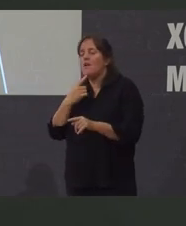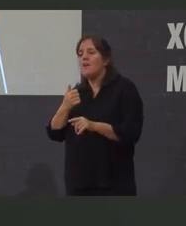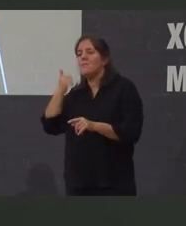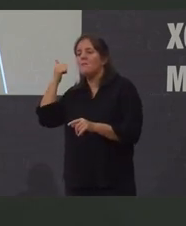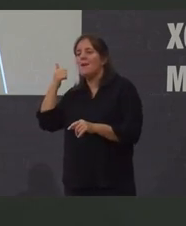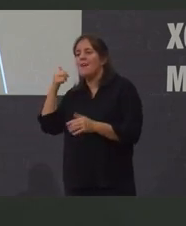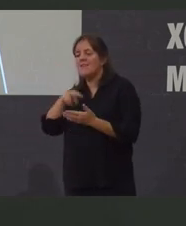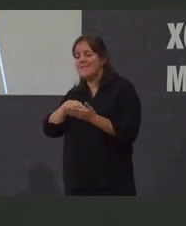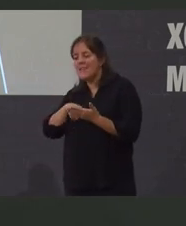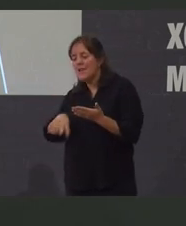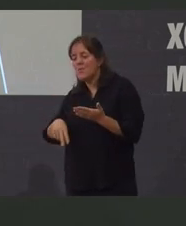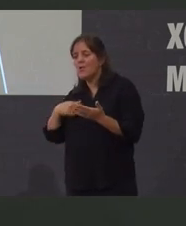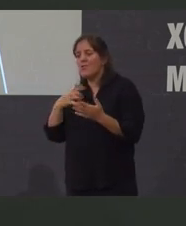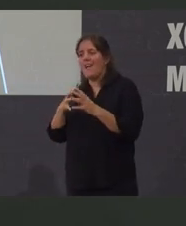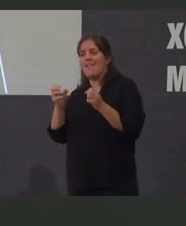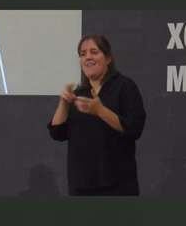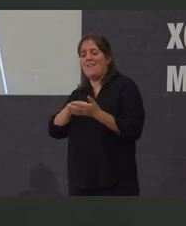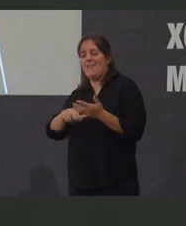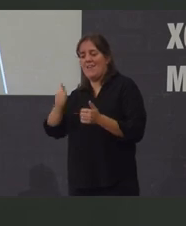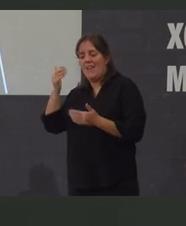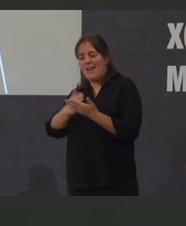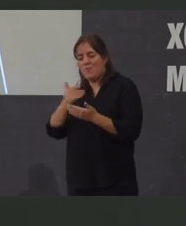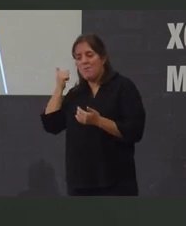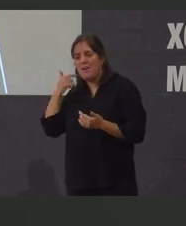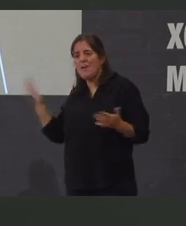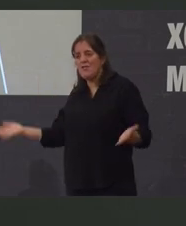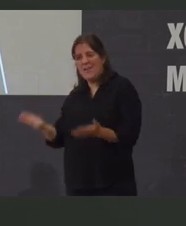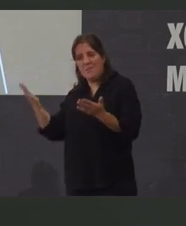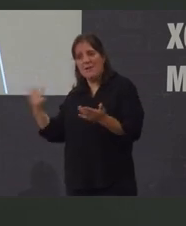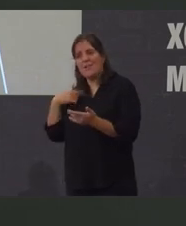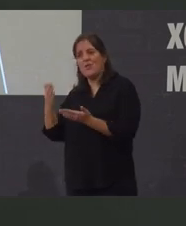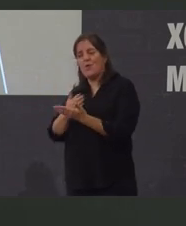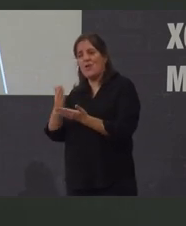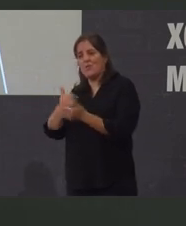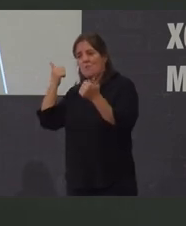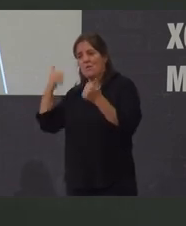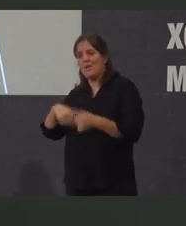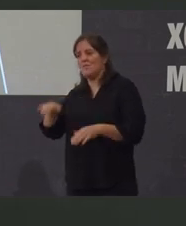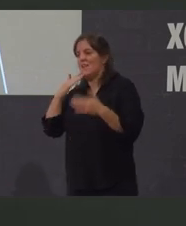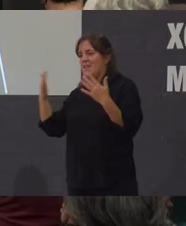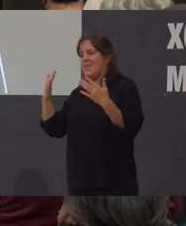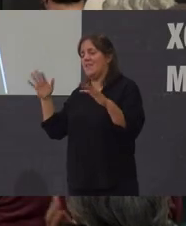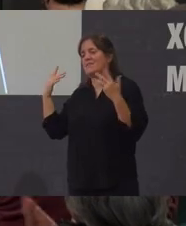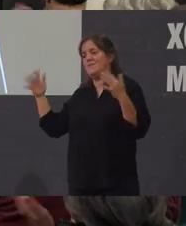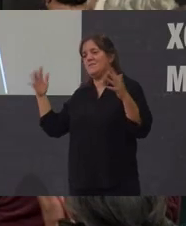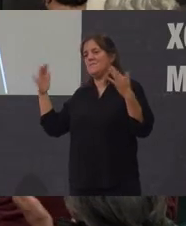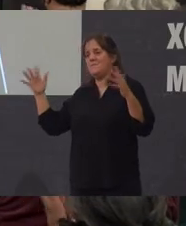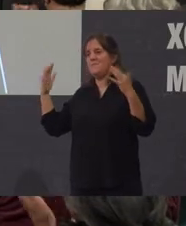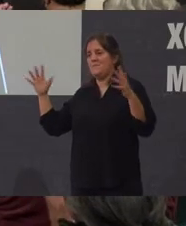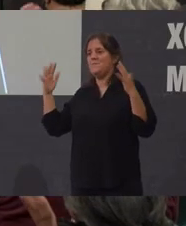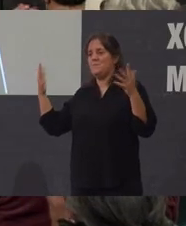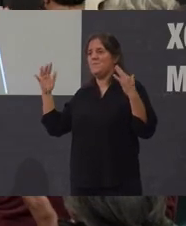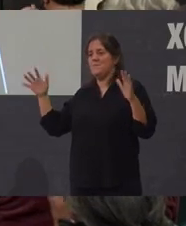máis libros e animarte a seguir sacando todo isto a luz. Moitas gracias, Rebeca. Gracias.